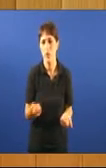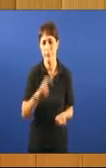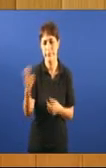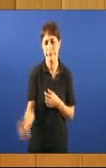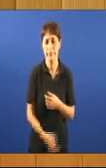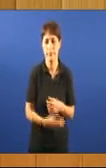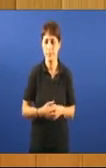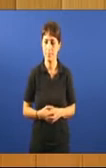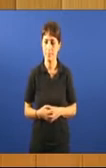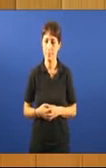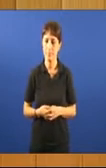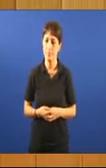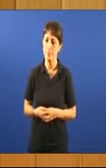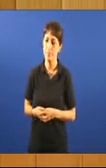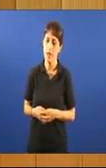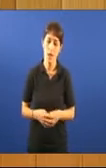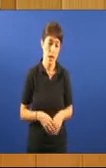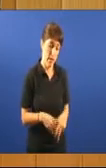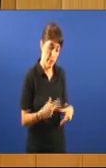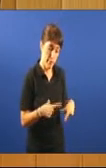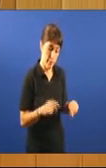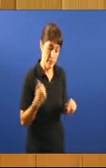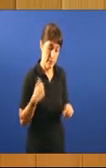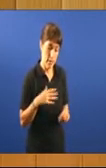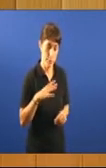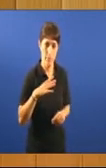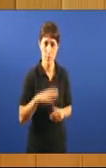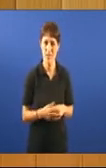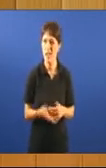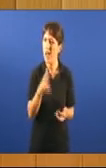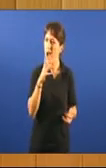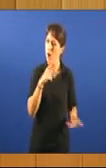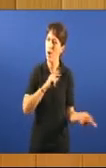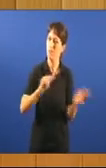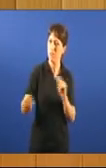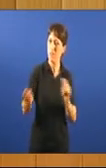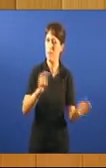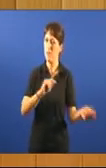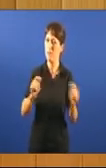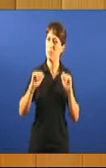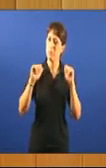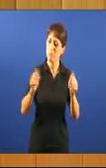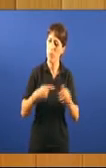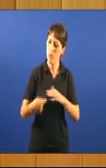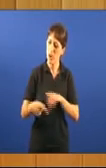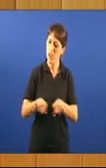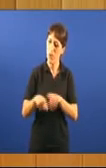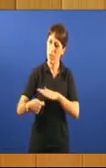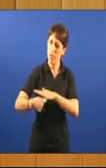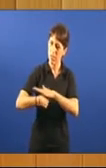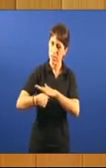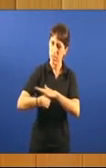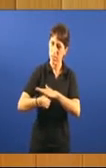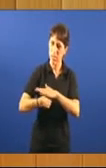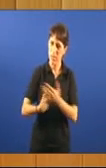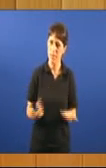outros proxectos de mega minería. E agora ven este debate coa medalla de que separa Corcoesto.